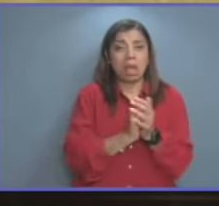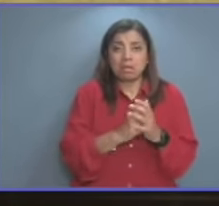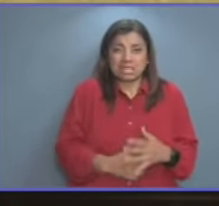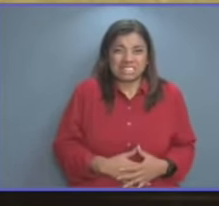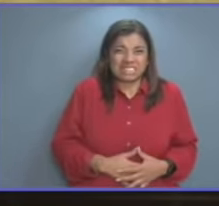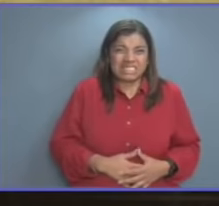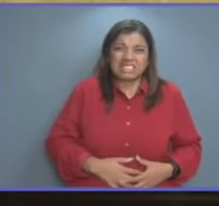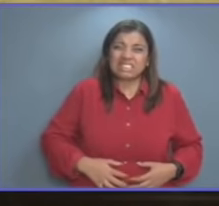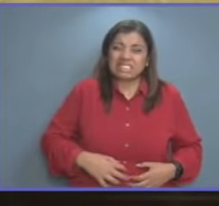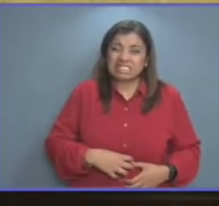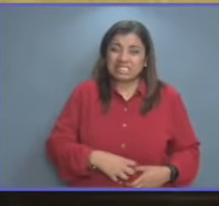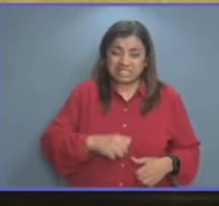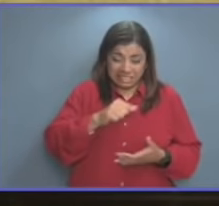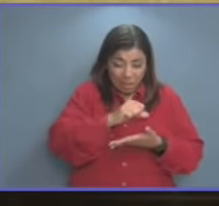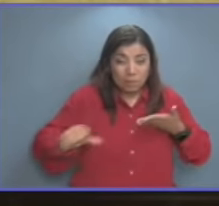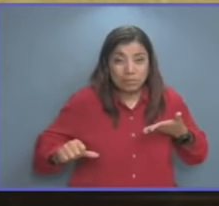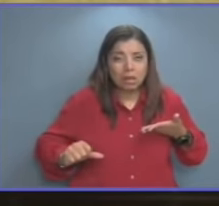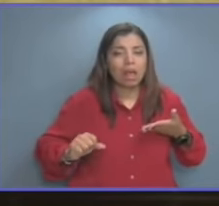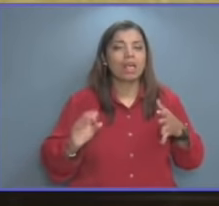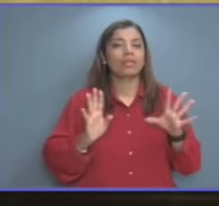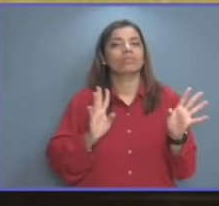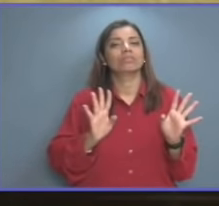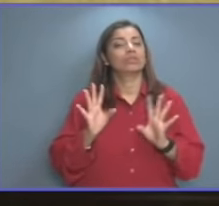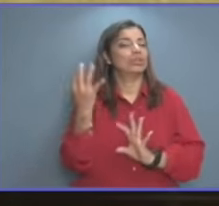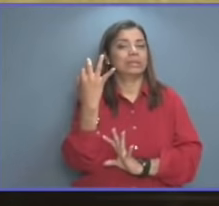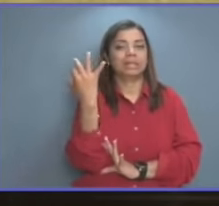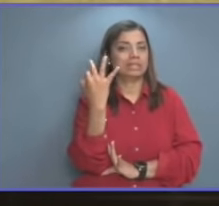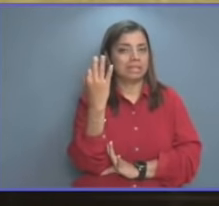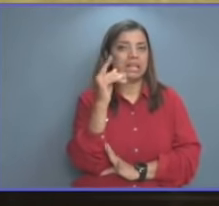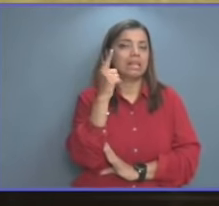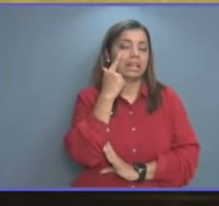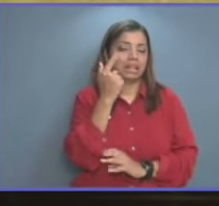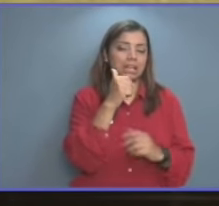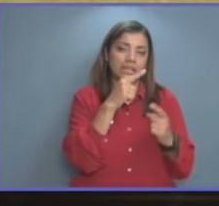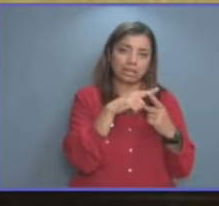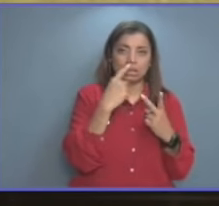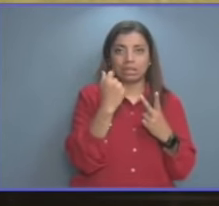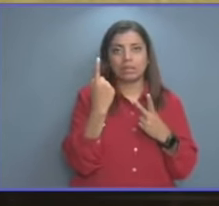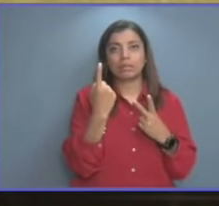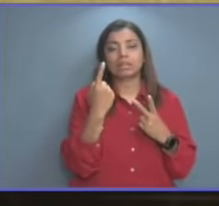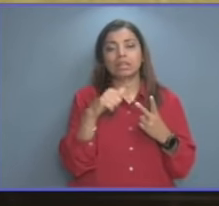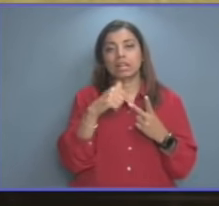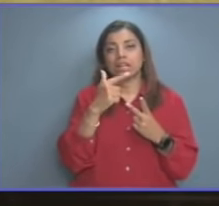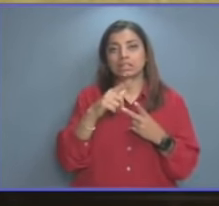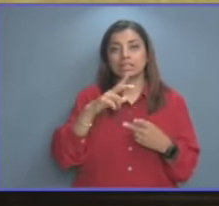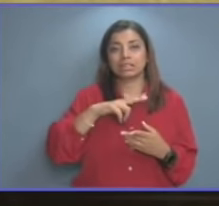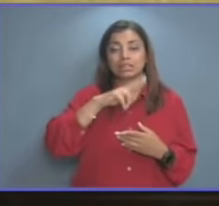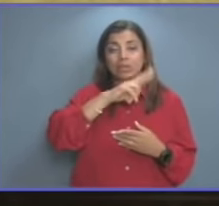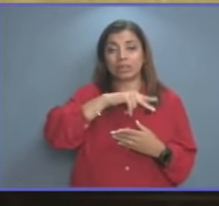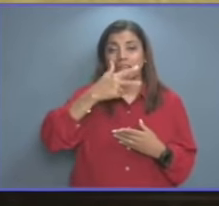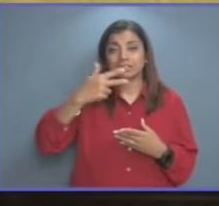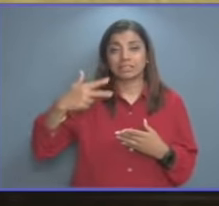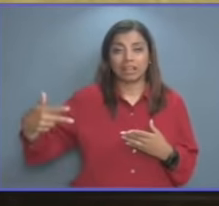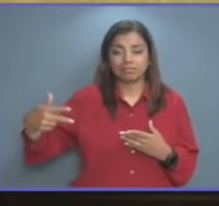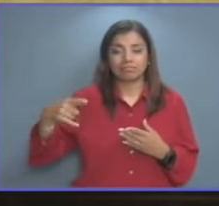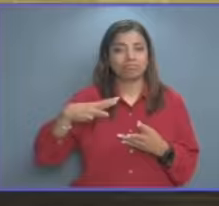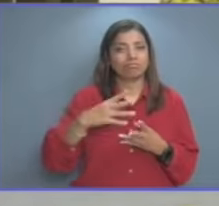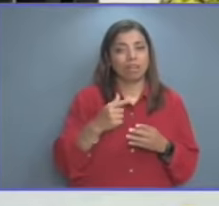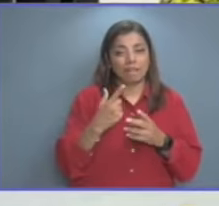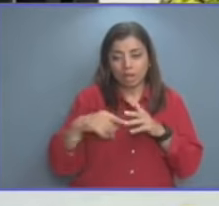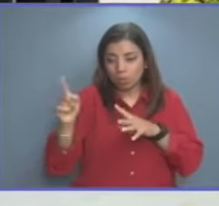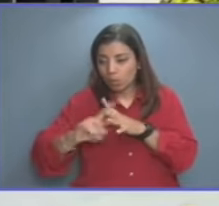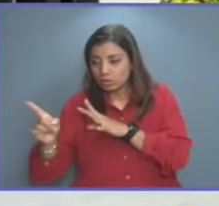necesitar una cirugía y miles de evacuados por inundaciones en indonesia esto y más a continuación